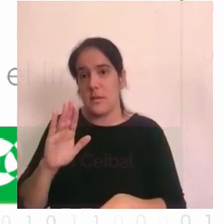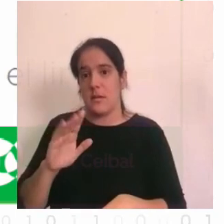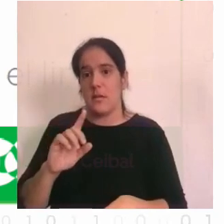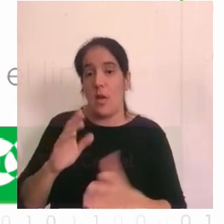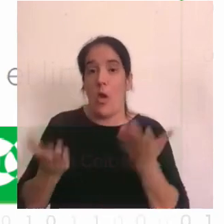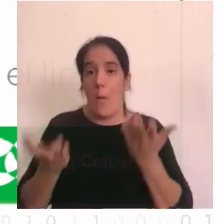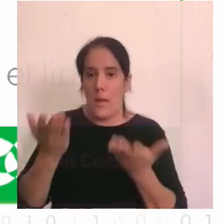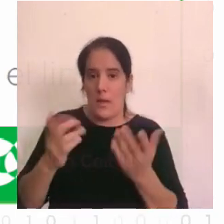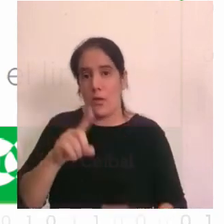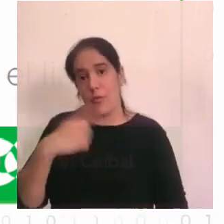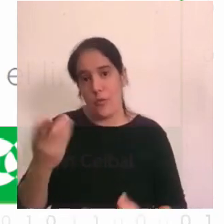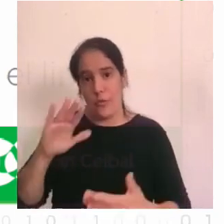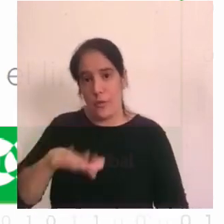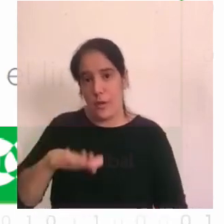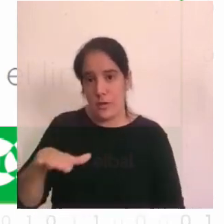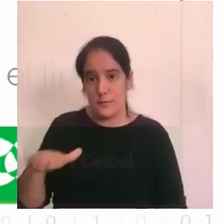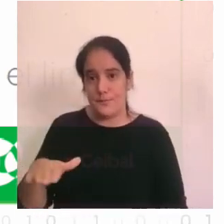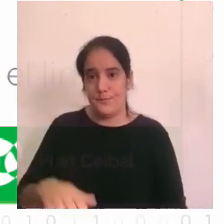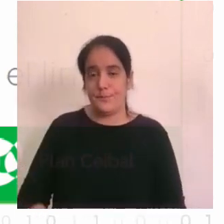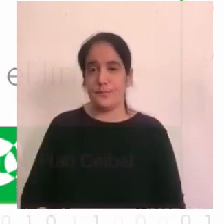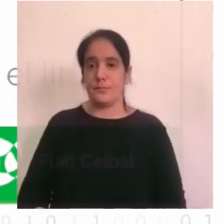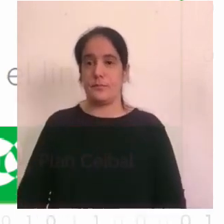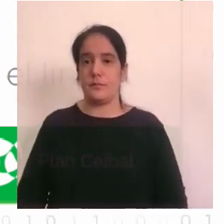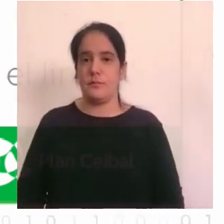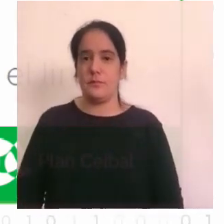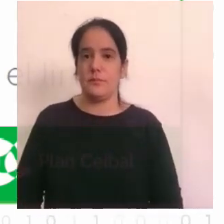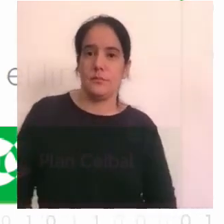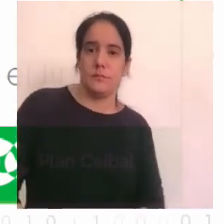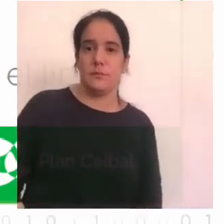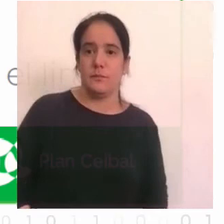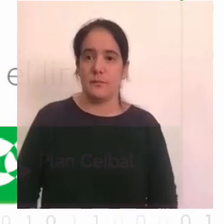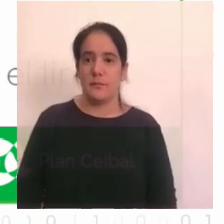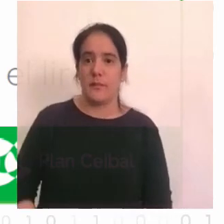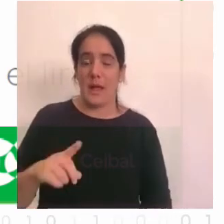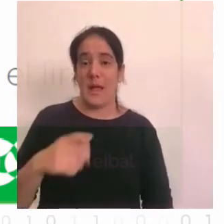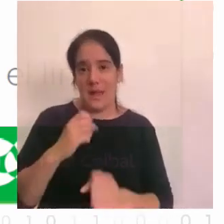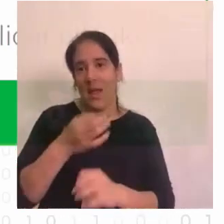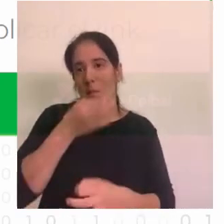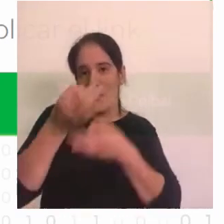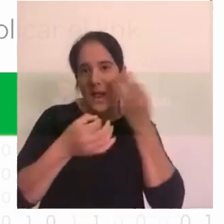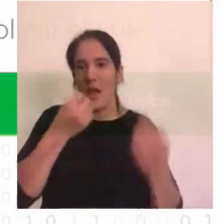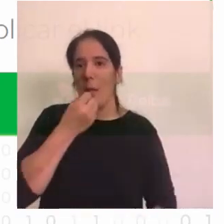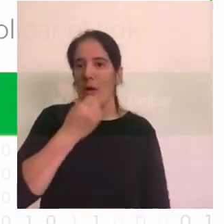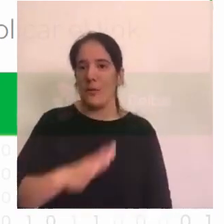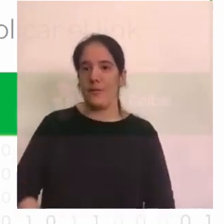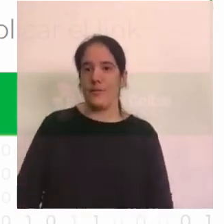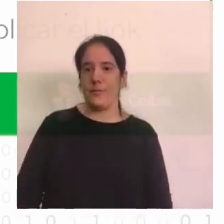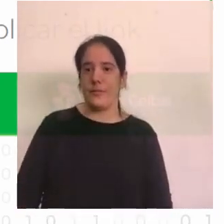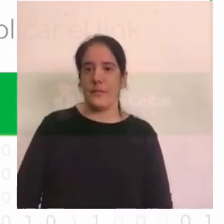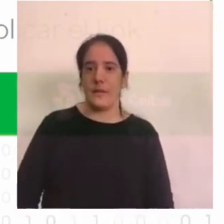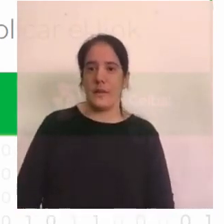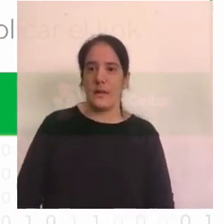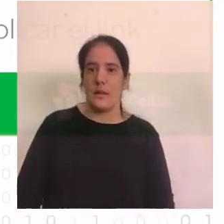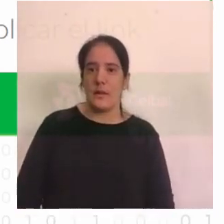Y en esto me quería detener un segundito, o un poquito más, capaz, aunque no sé qué tiempo me queda, pero es